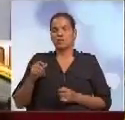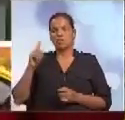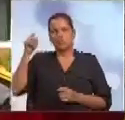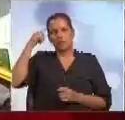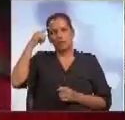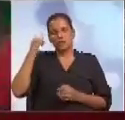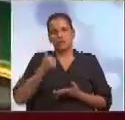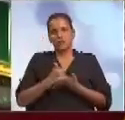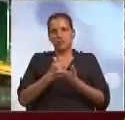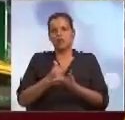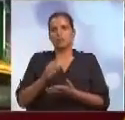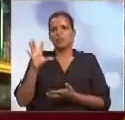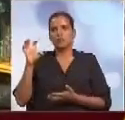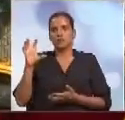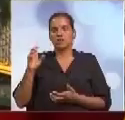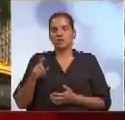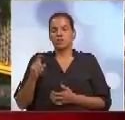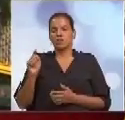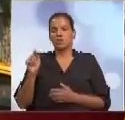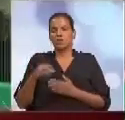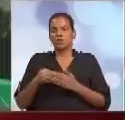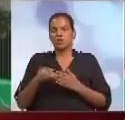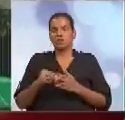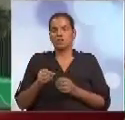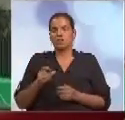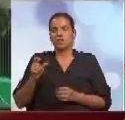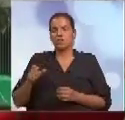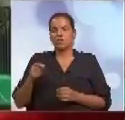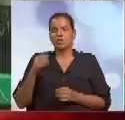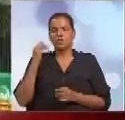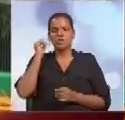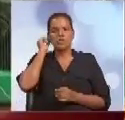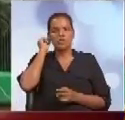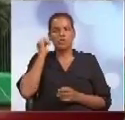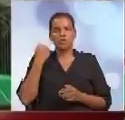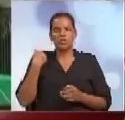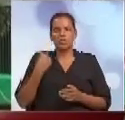pondrá $15.80 y la jefa del hogar